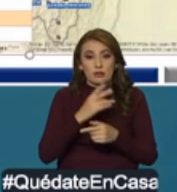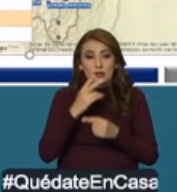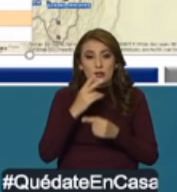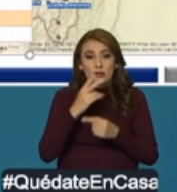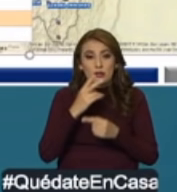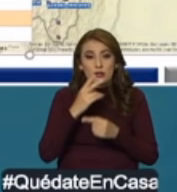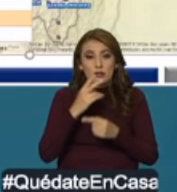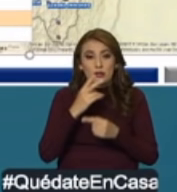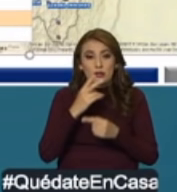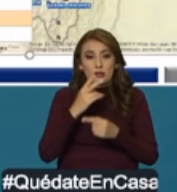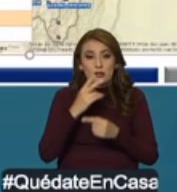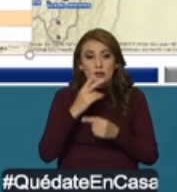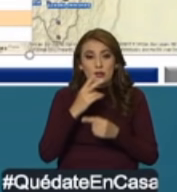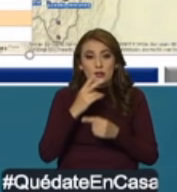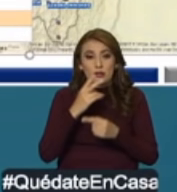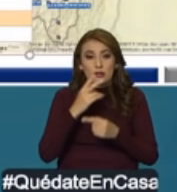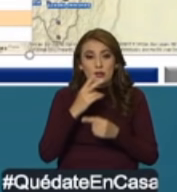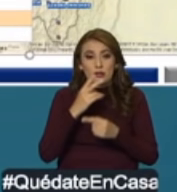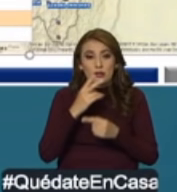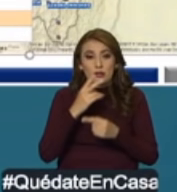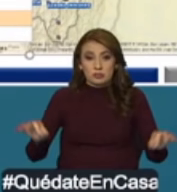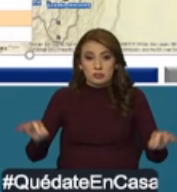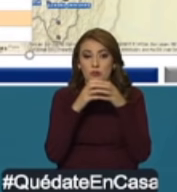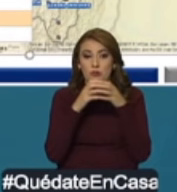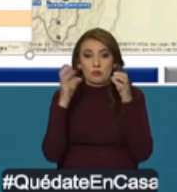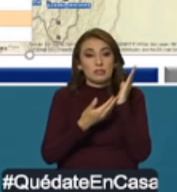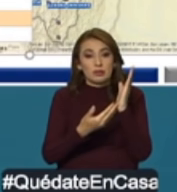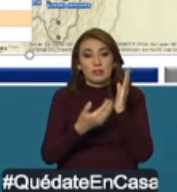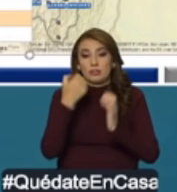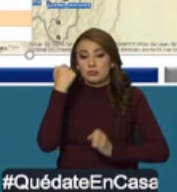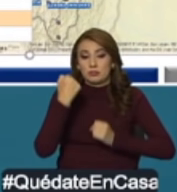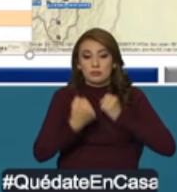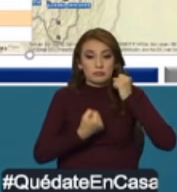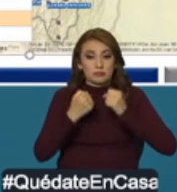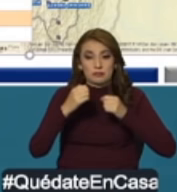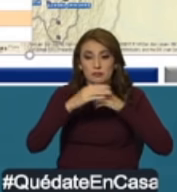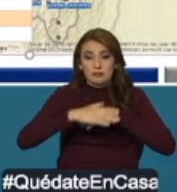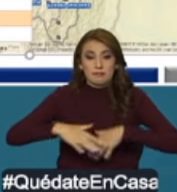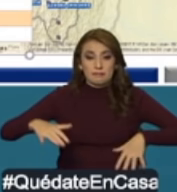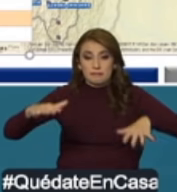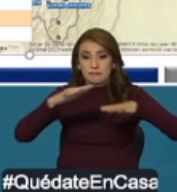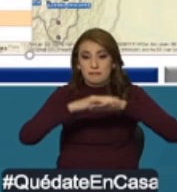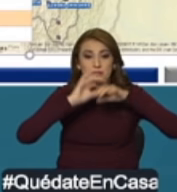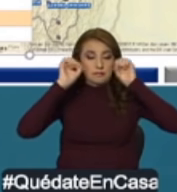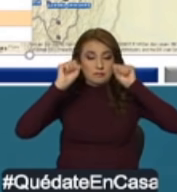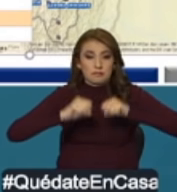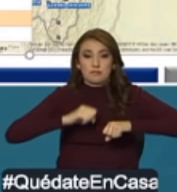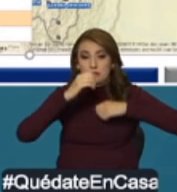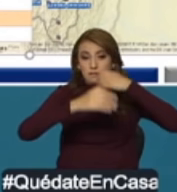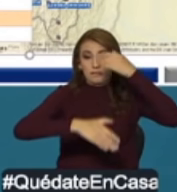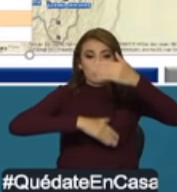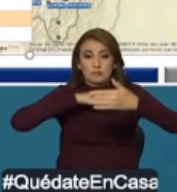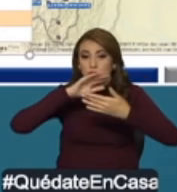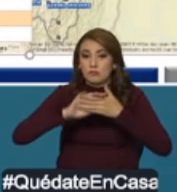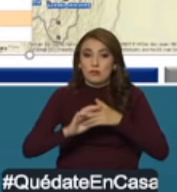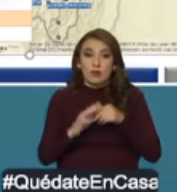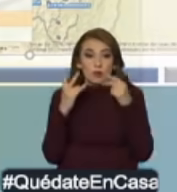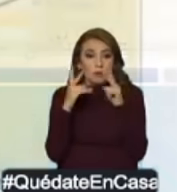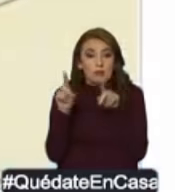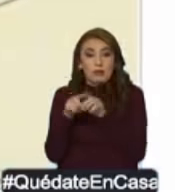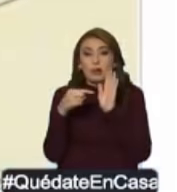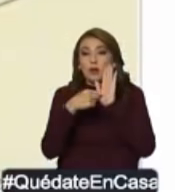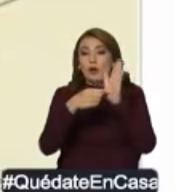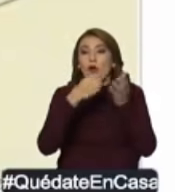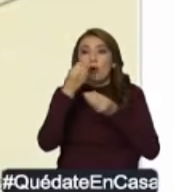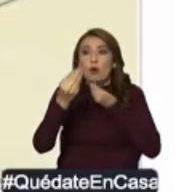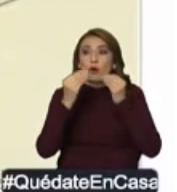unos cantones tienen una baja o moderada presencia de personas confirmadas o sospechosas y otros en donde existe